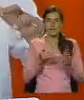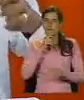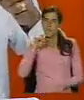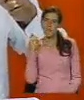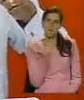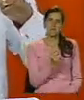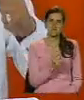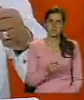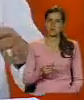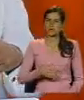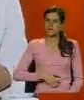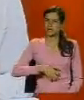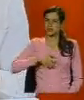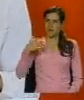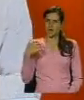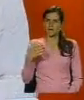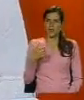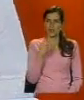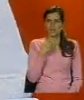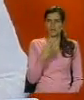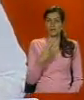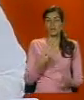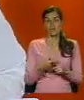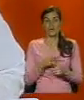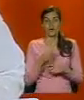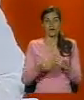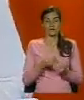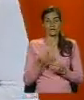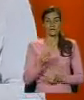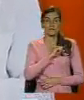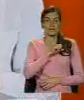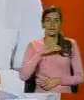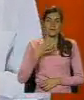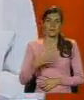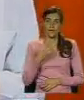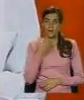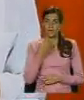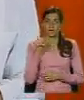odio, están motivados por la rabia. Y lo que genera eso es el miedo que le siembran, hermano. por